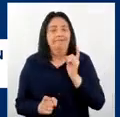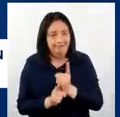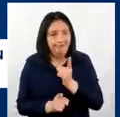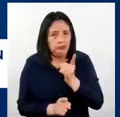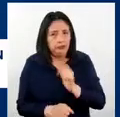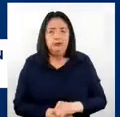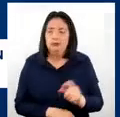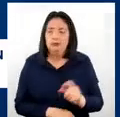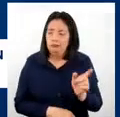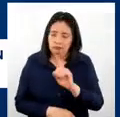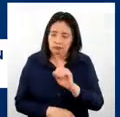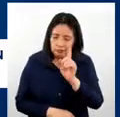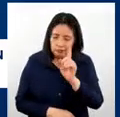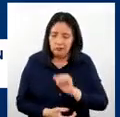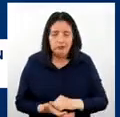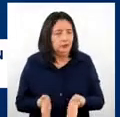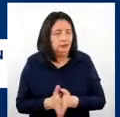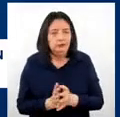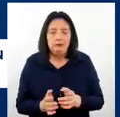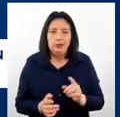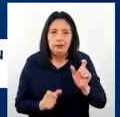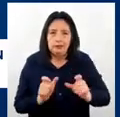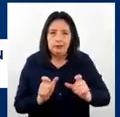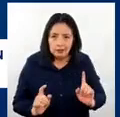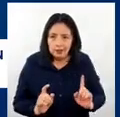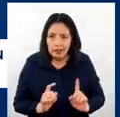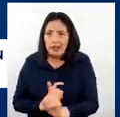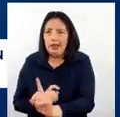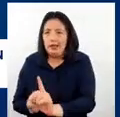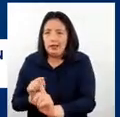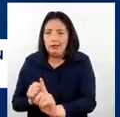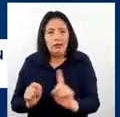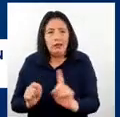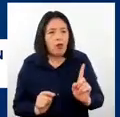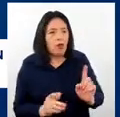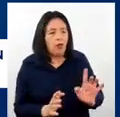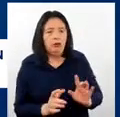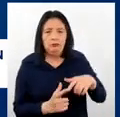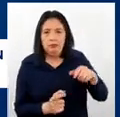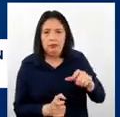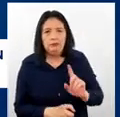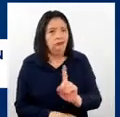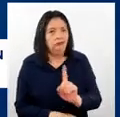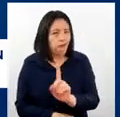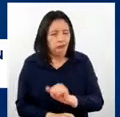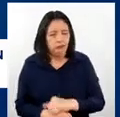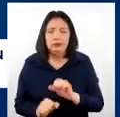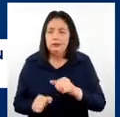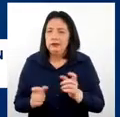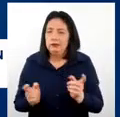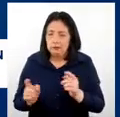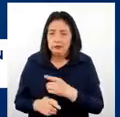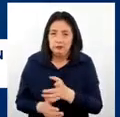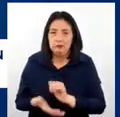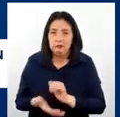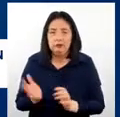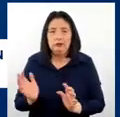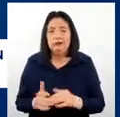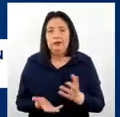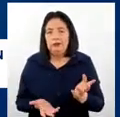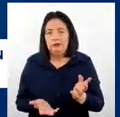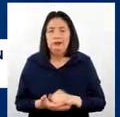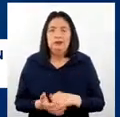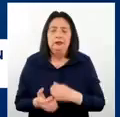debe condicionarse la atención de salud a la presentación del carnet de vacunación, sin perjuicio obviamente de la persuasión